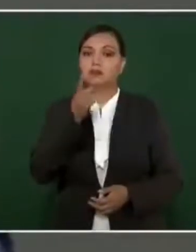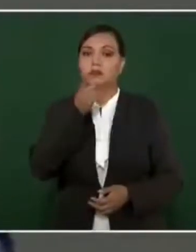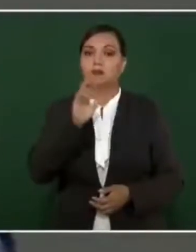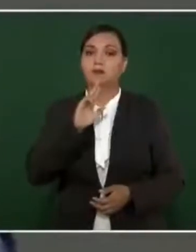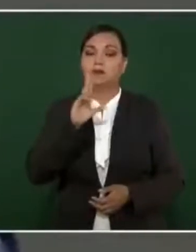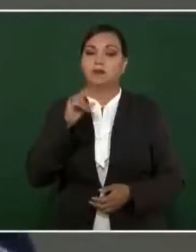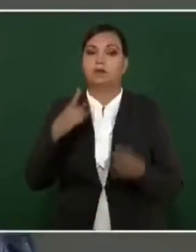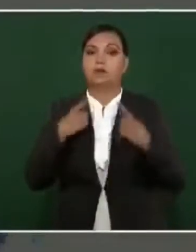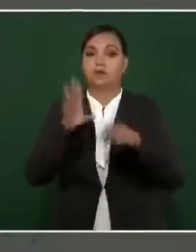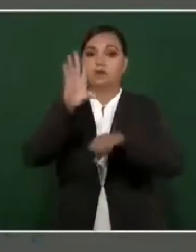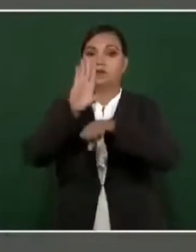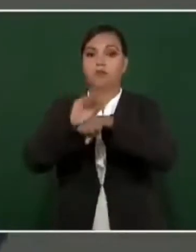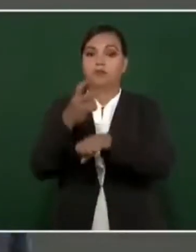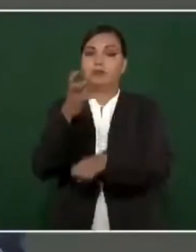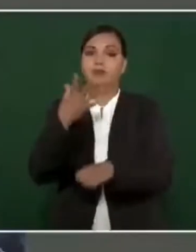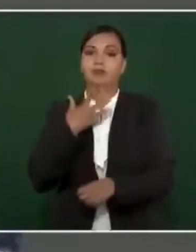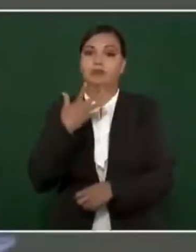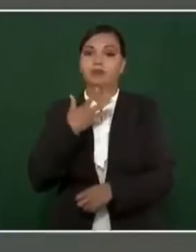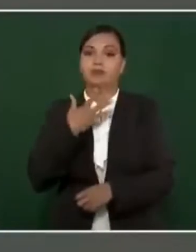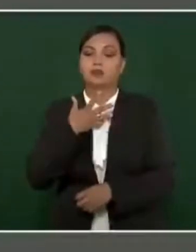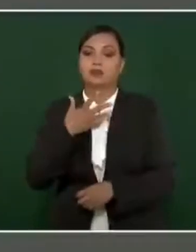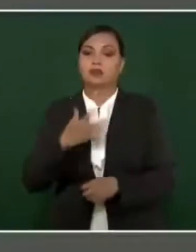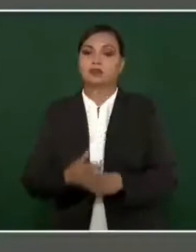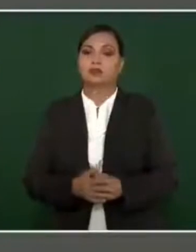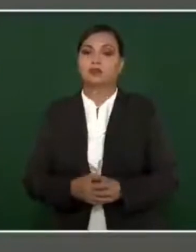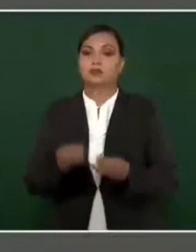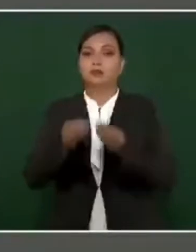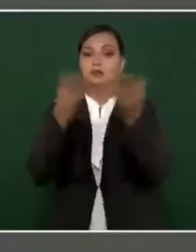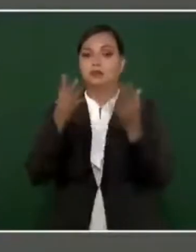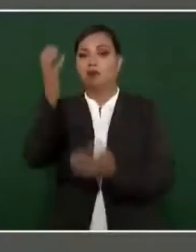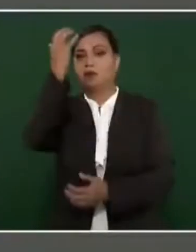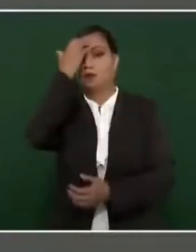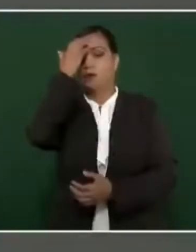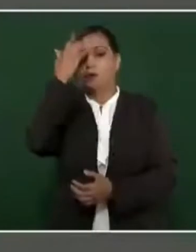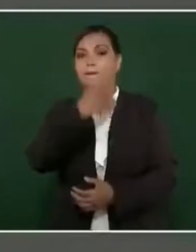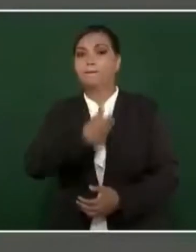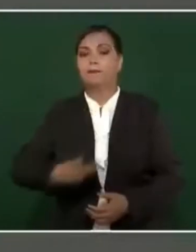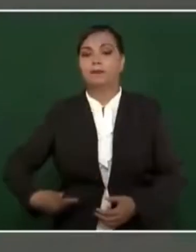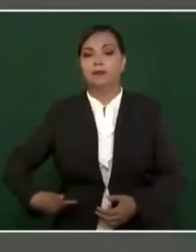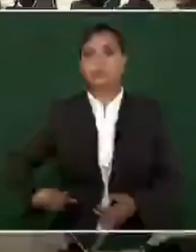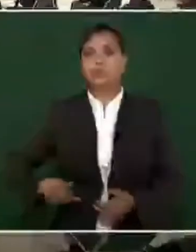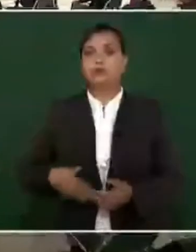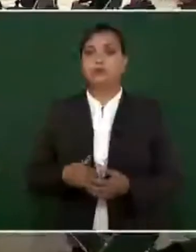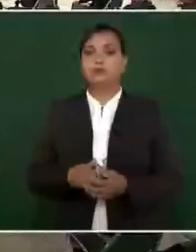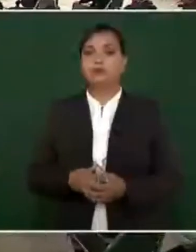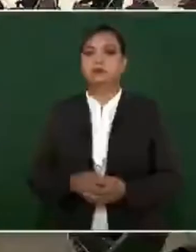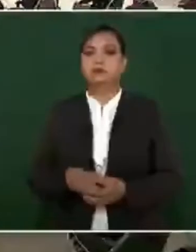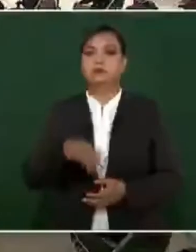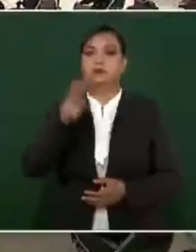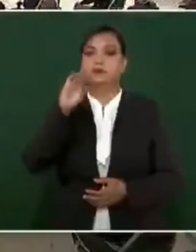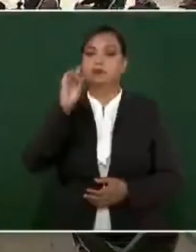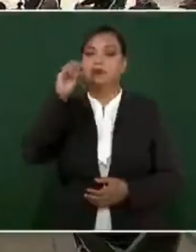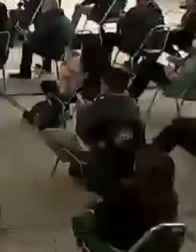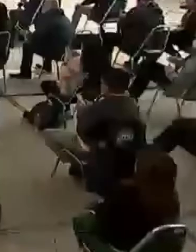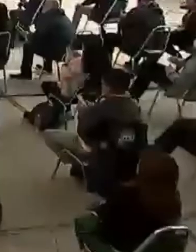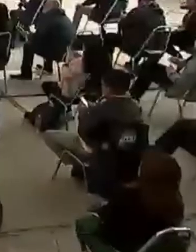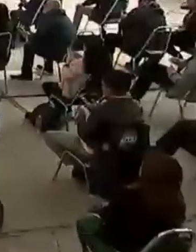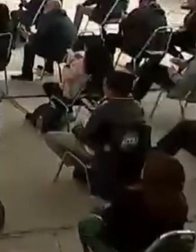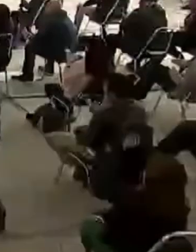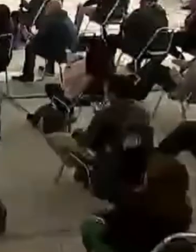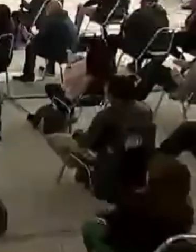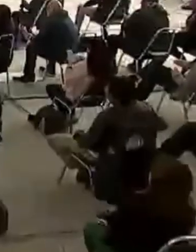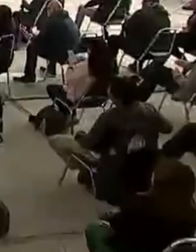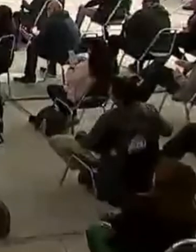presidente Biden, porque para comprar esa refinería el gobierno